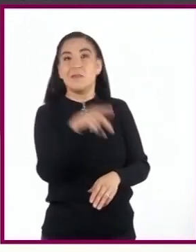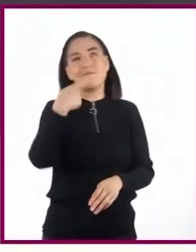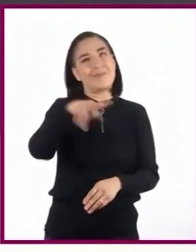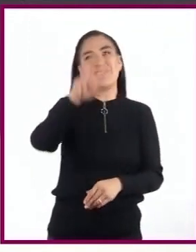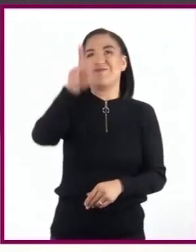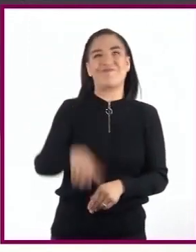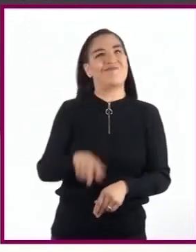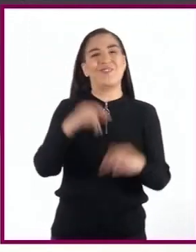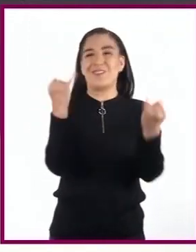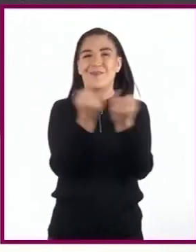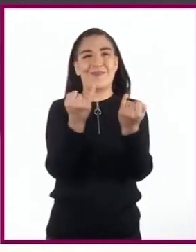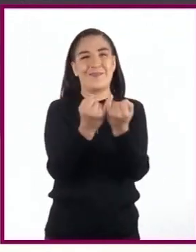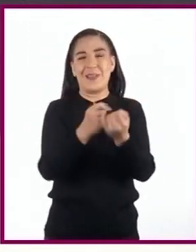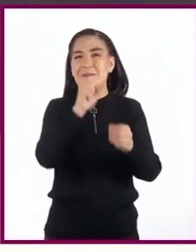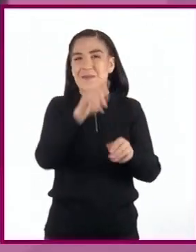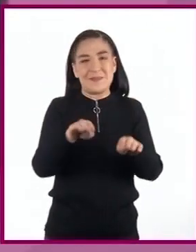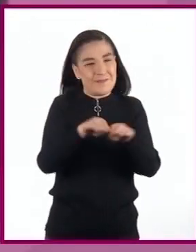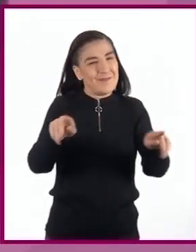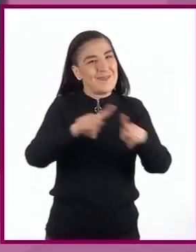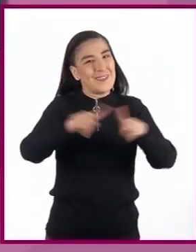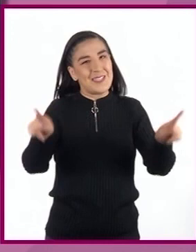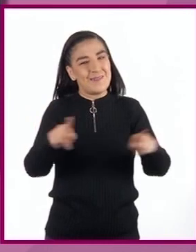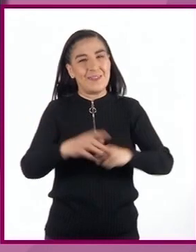iguales en sus medidas. Por ejemplo,